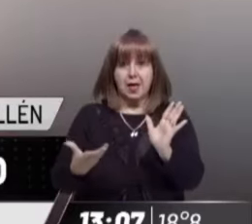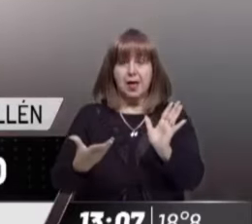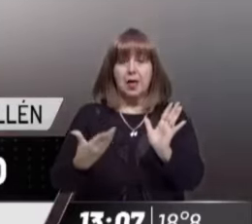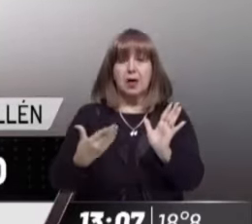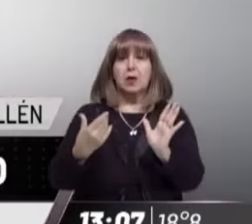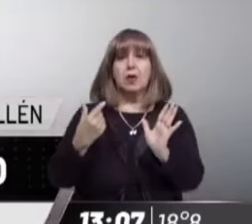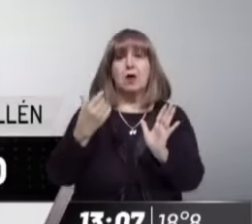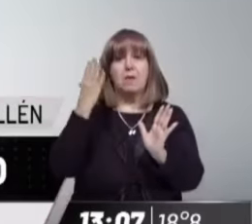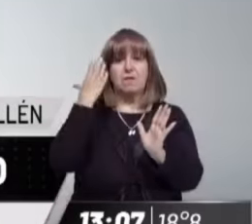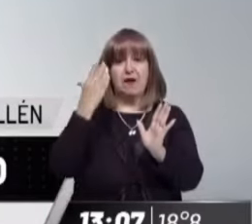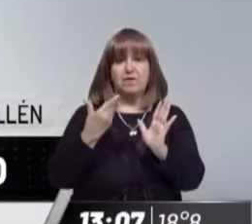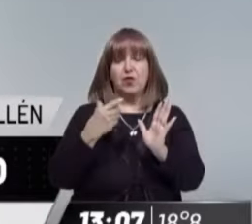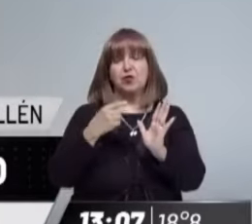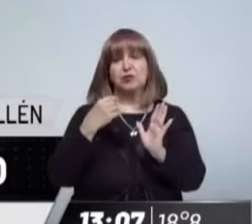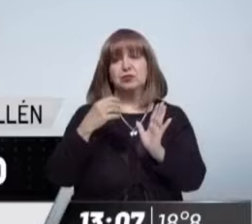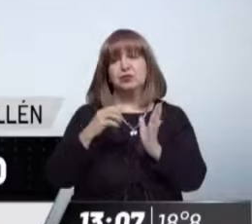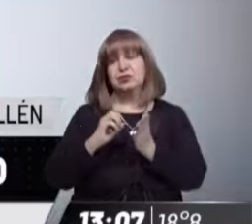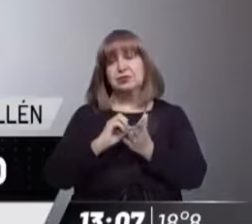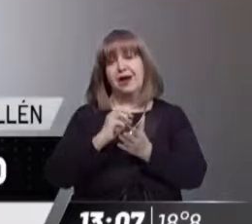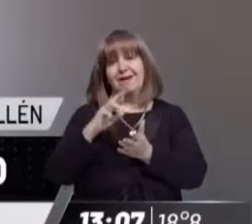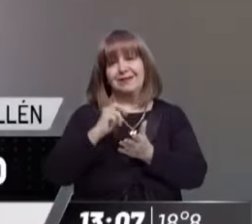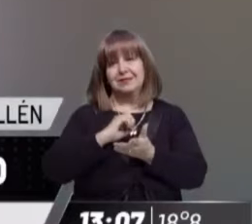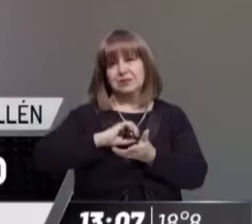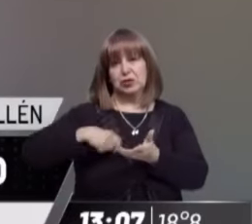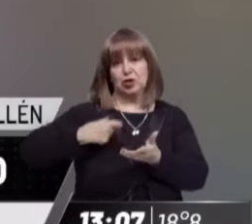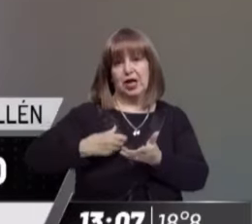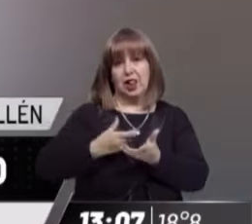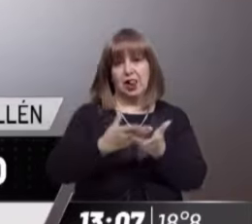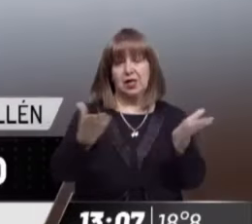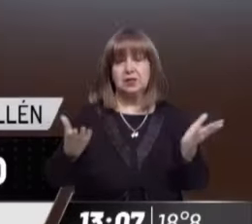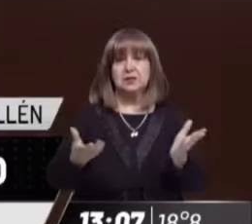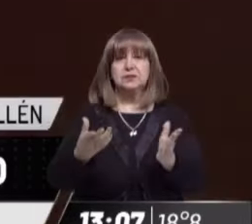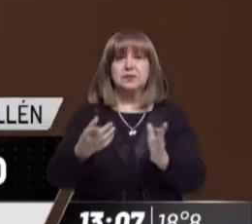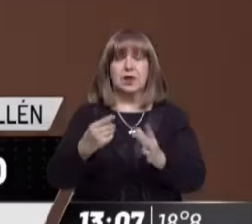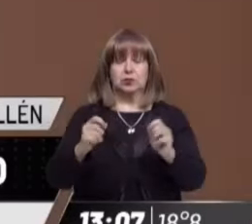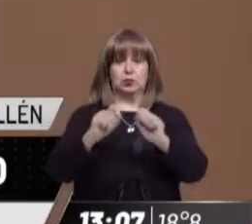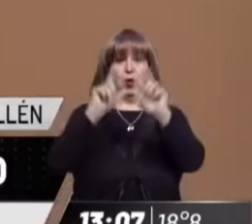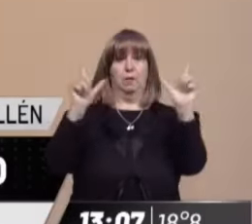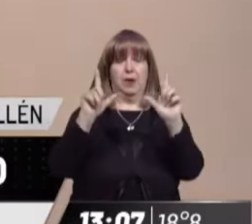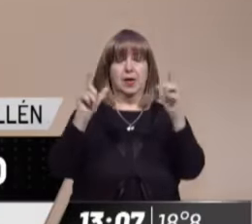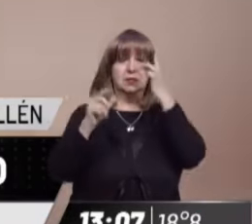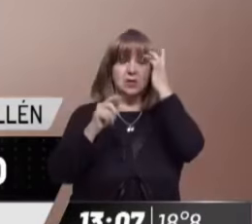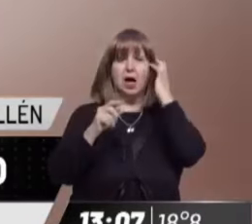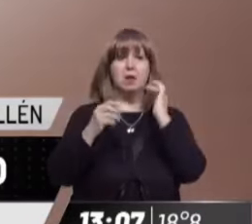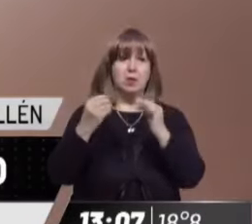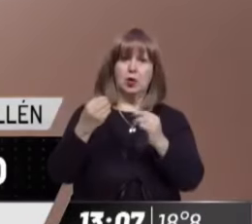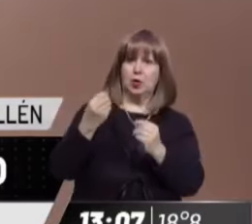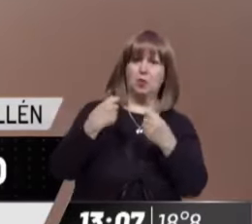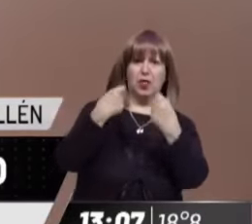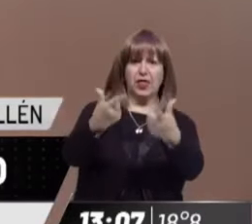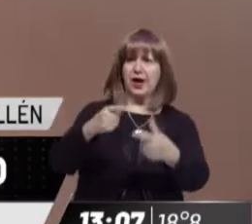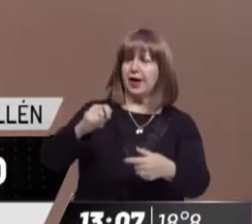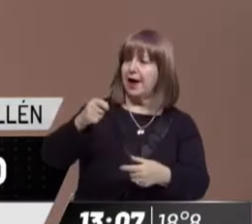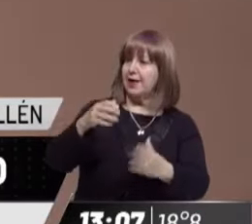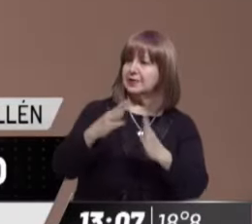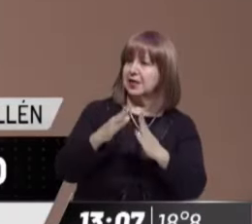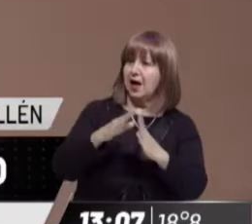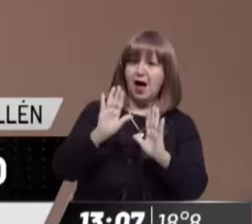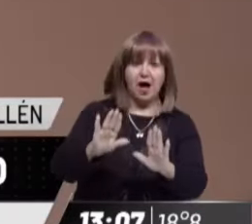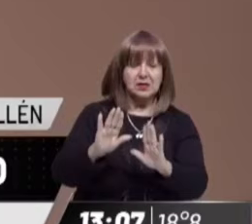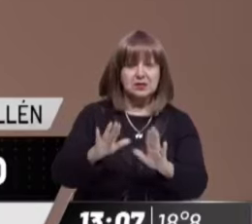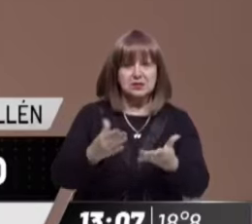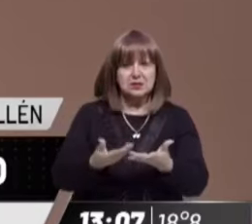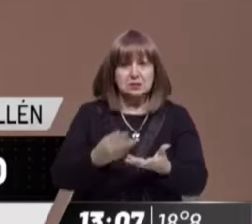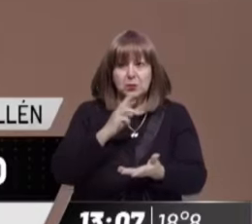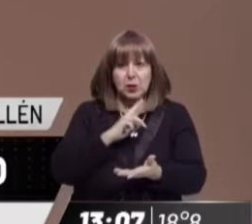de las redes sociales y los usuarios, por supuesto, no tardaron en expresar su sorpresa ante las condiciones en las que le entregaron esta casa